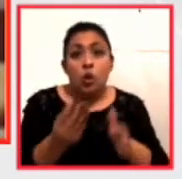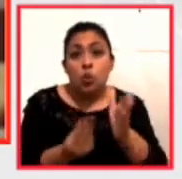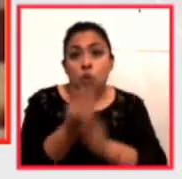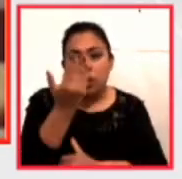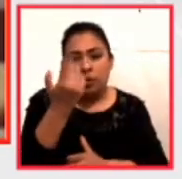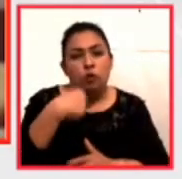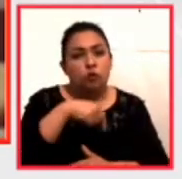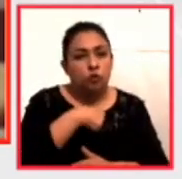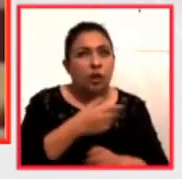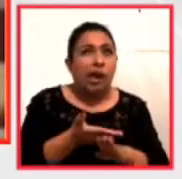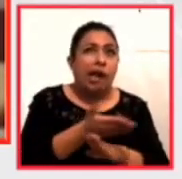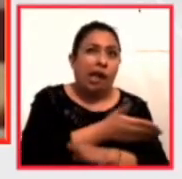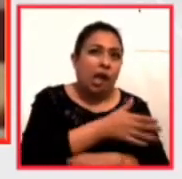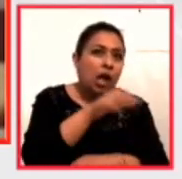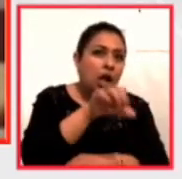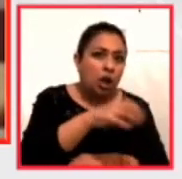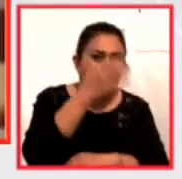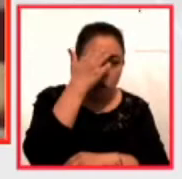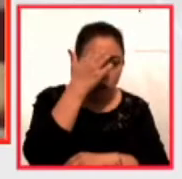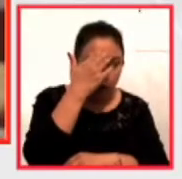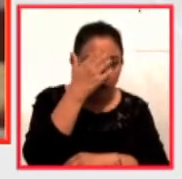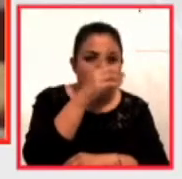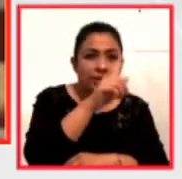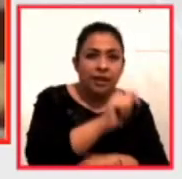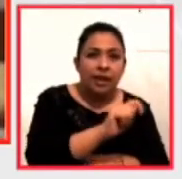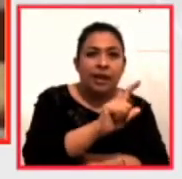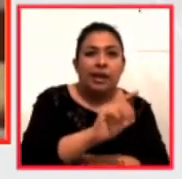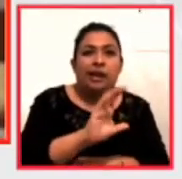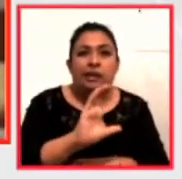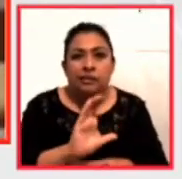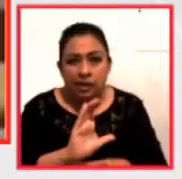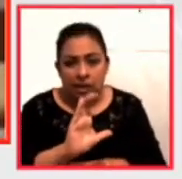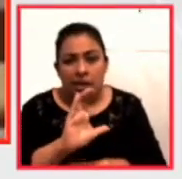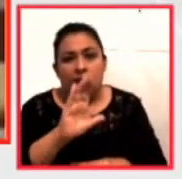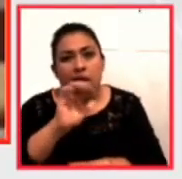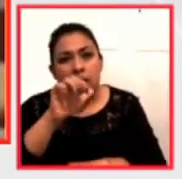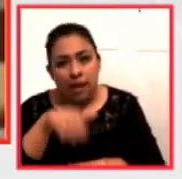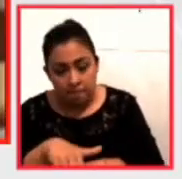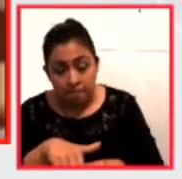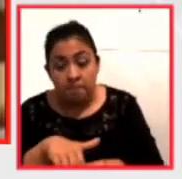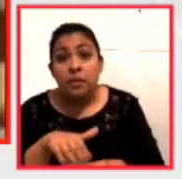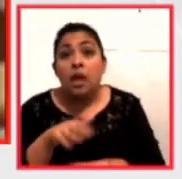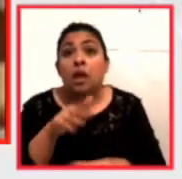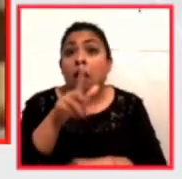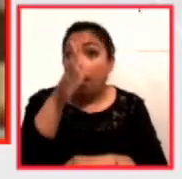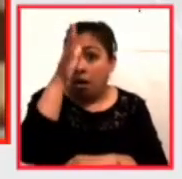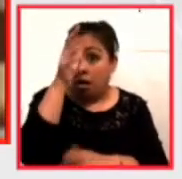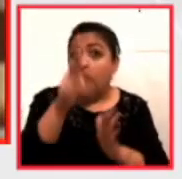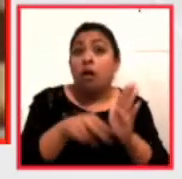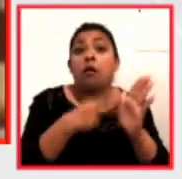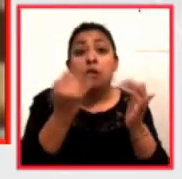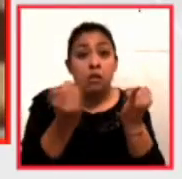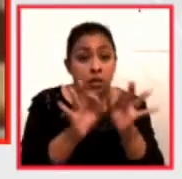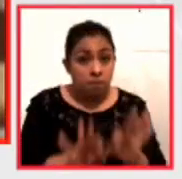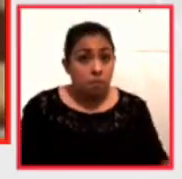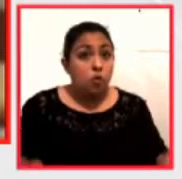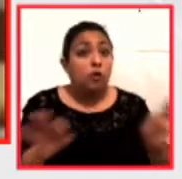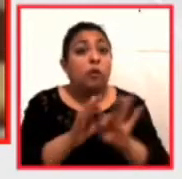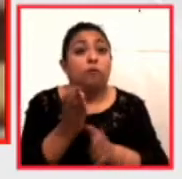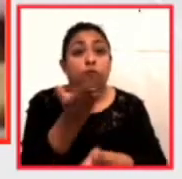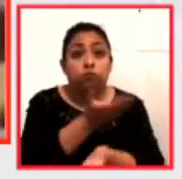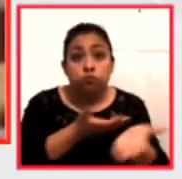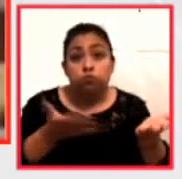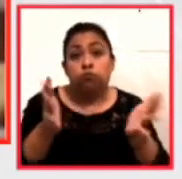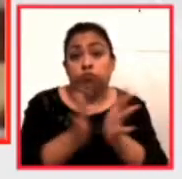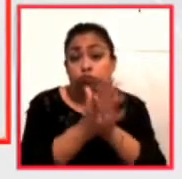conocemos hasta el día de hoy como el Tratado de Libre Comercio América del Norte, otro tratado muy importante que dinamiza